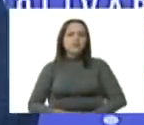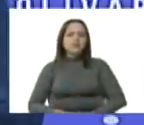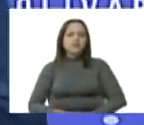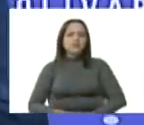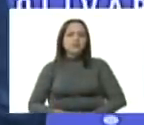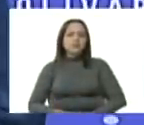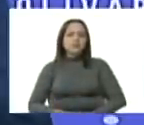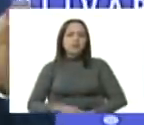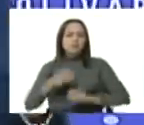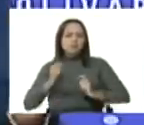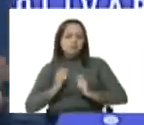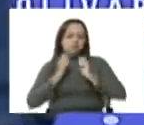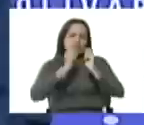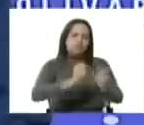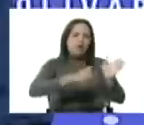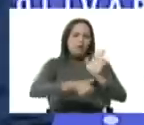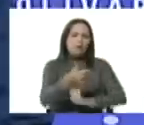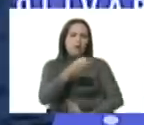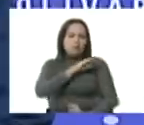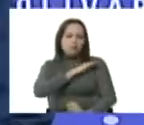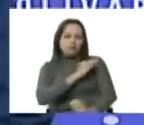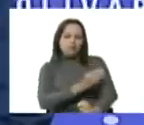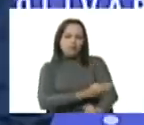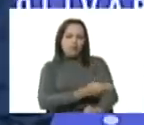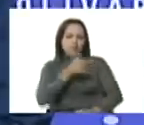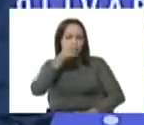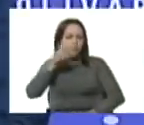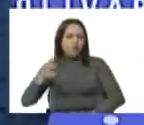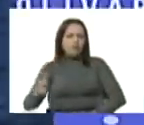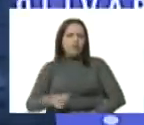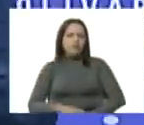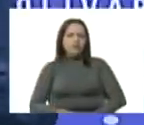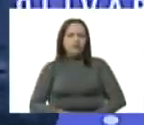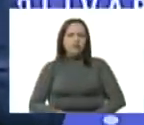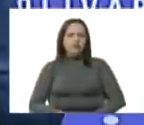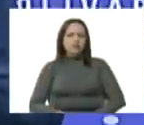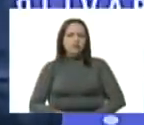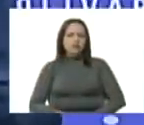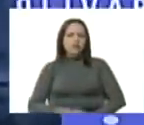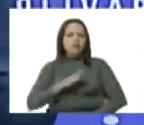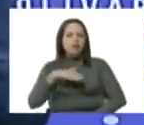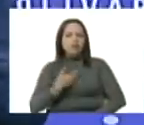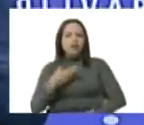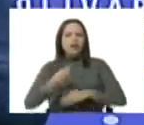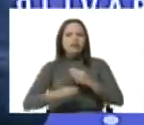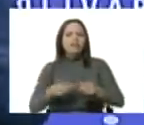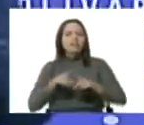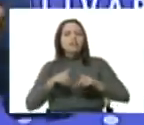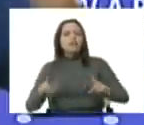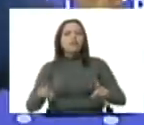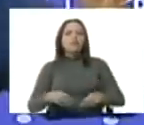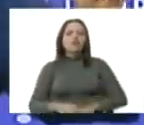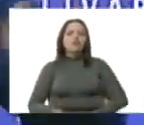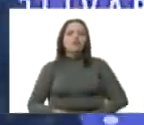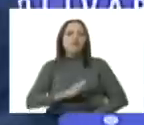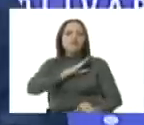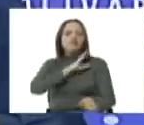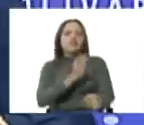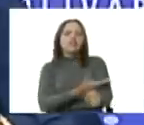transferir poder al poder popular, para democratizar y fortalecer la